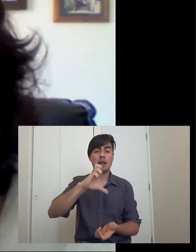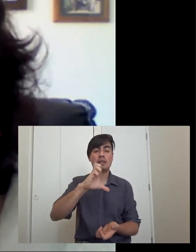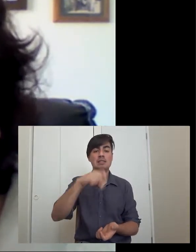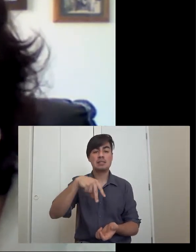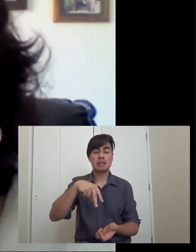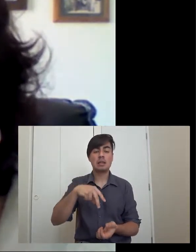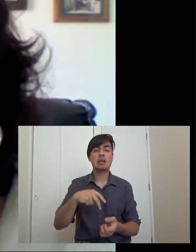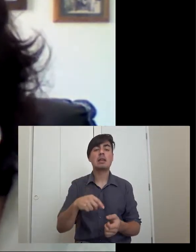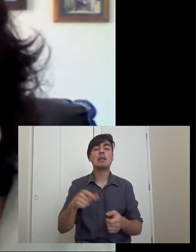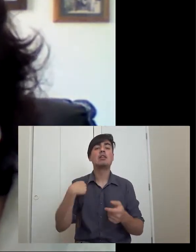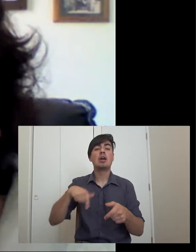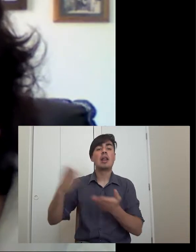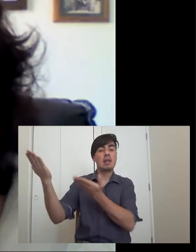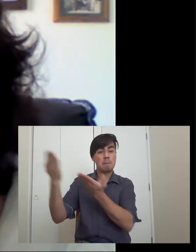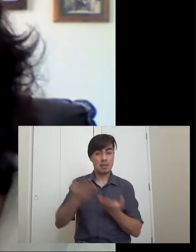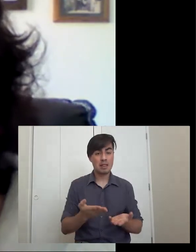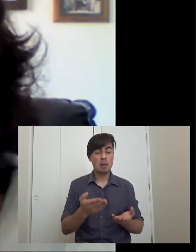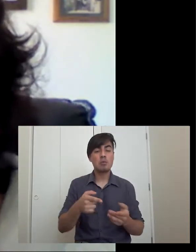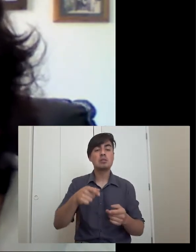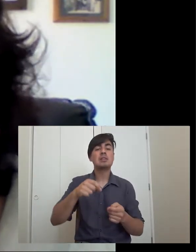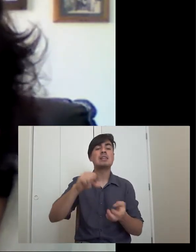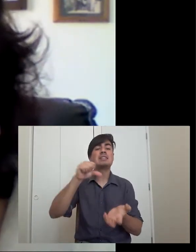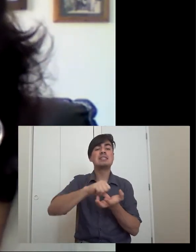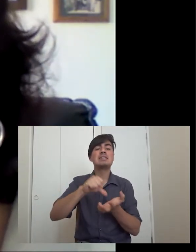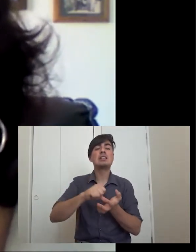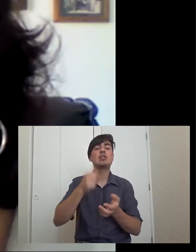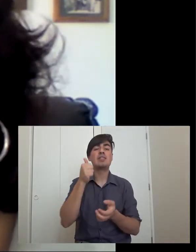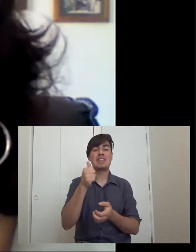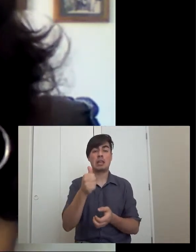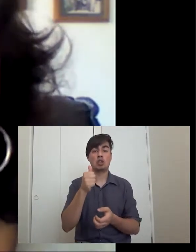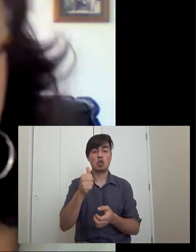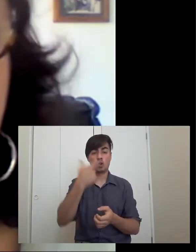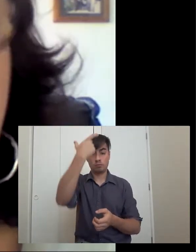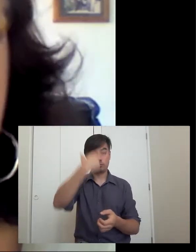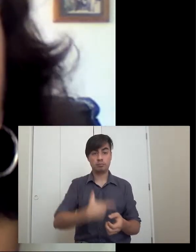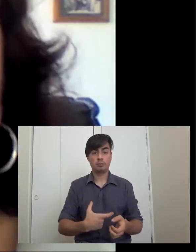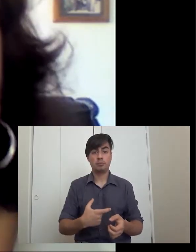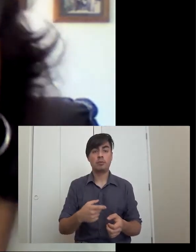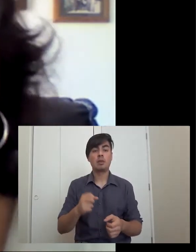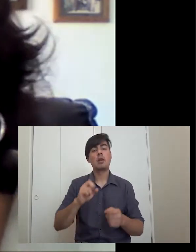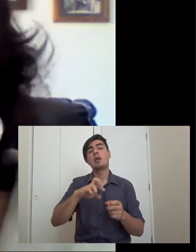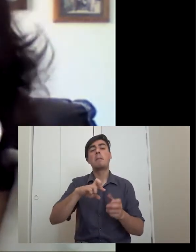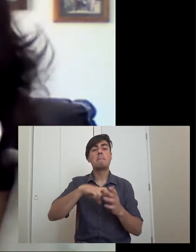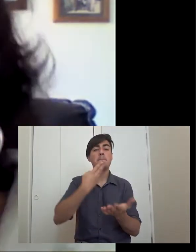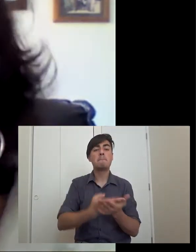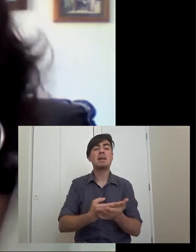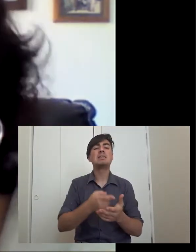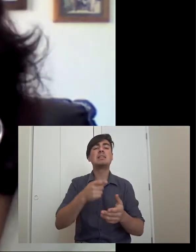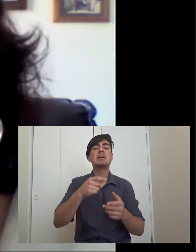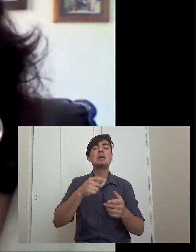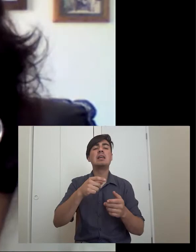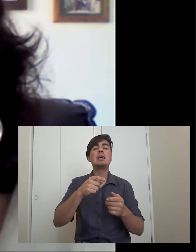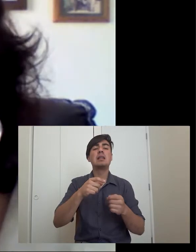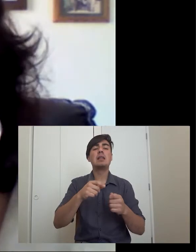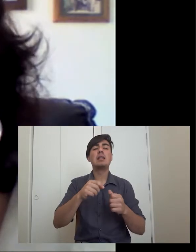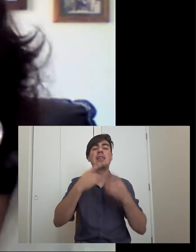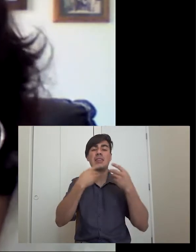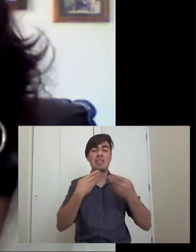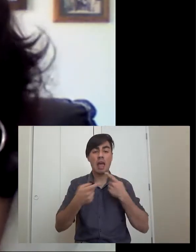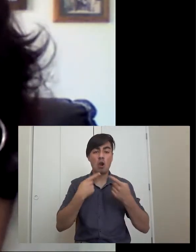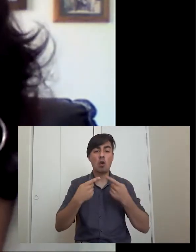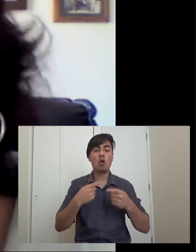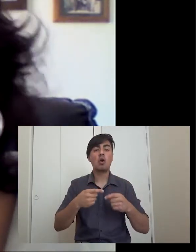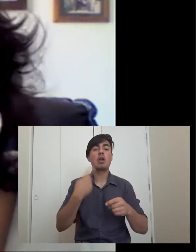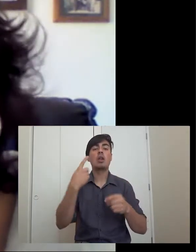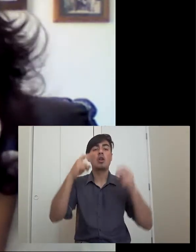ello, invitamos al director ejecutivo del Centro Nansen para la Paz y el Diálogo de Noruega, Alfredo Zamudio, contar